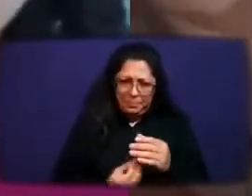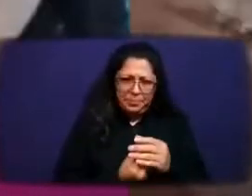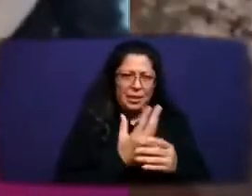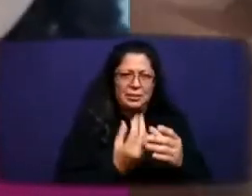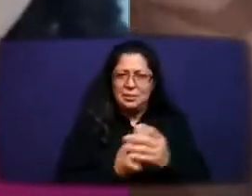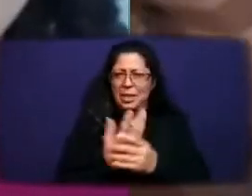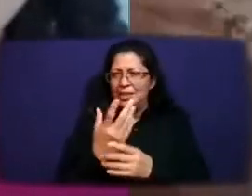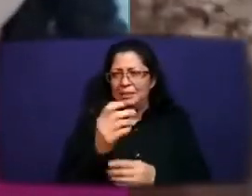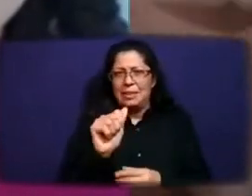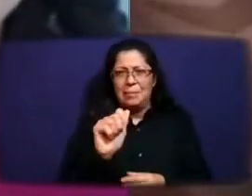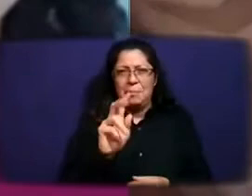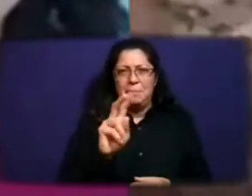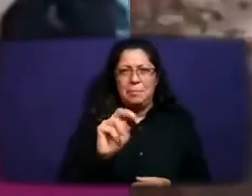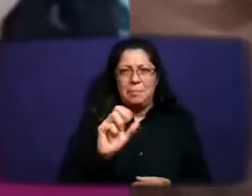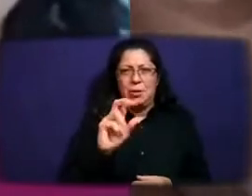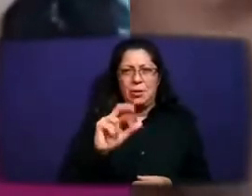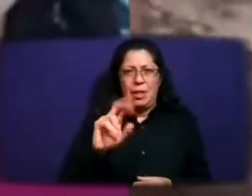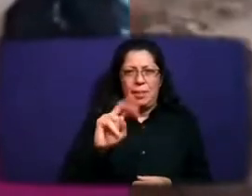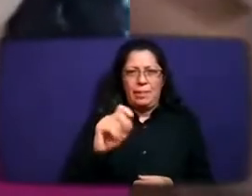amaranto verde,